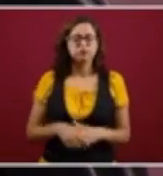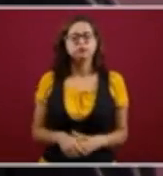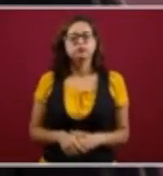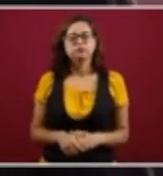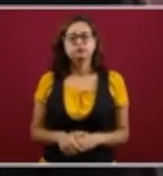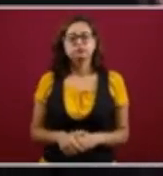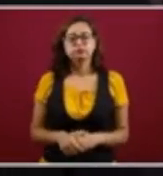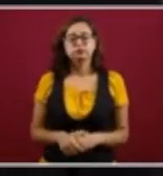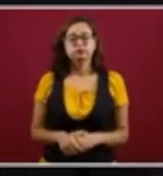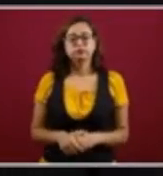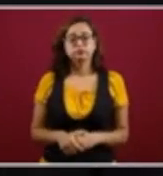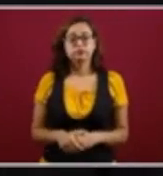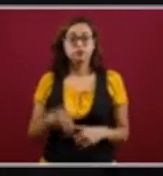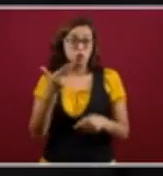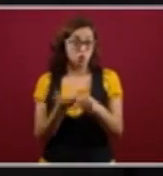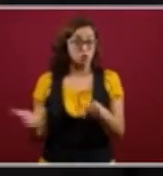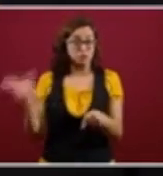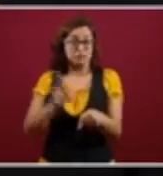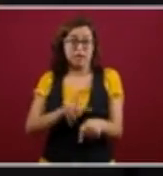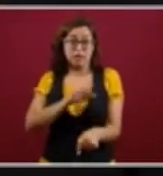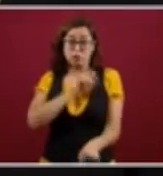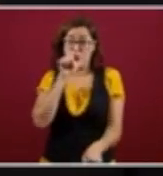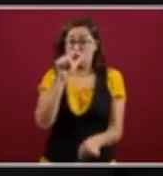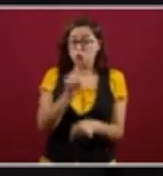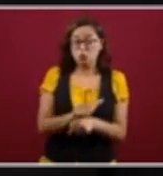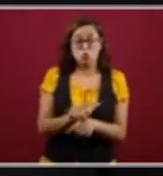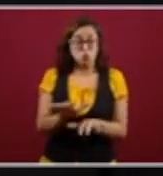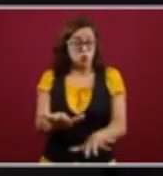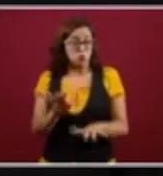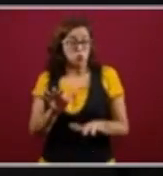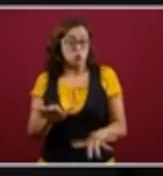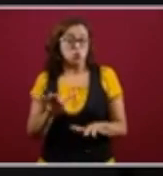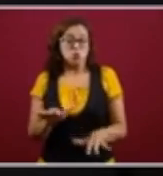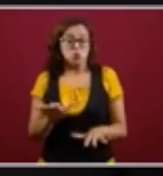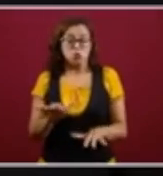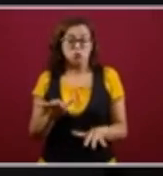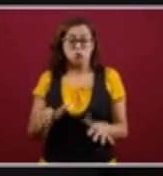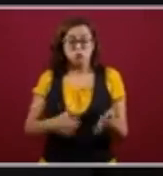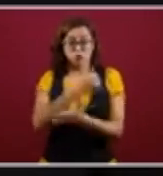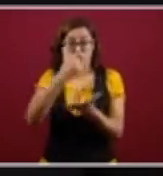Y un hospital de especialidades en la Ciudad de México,